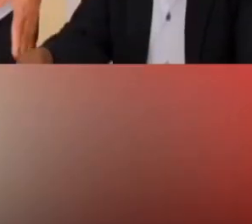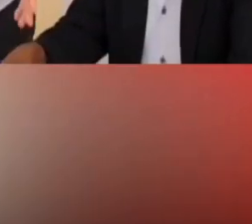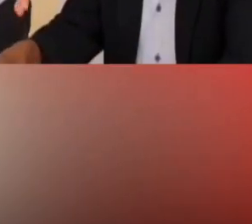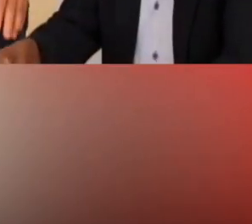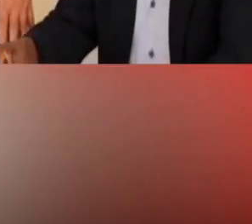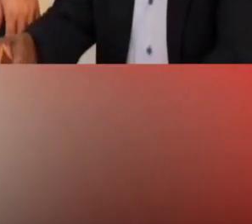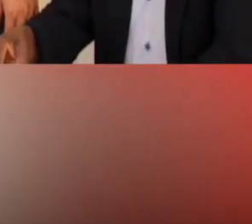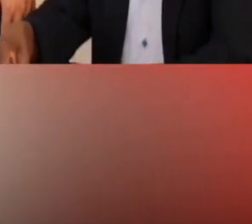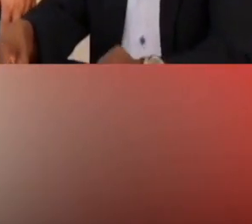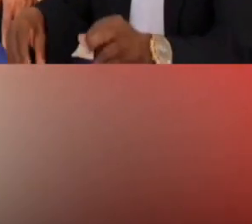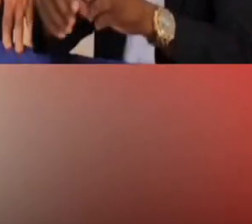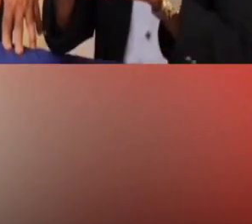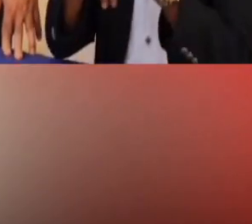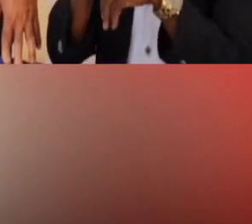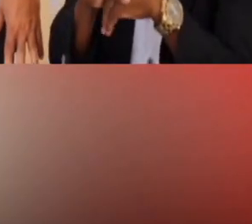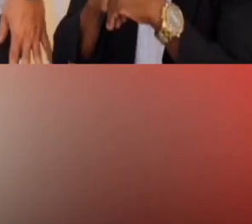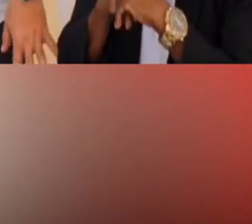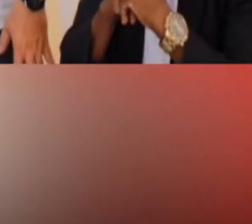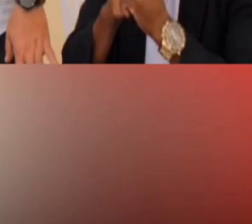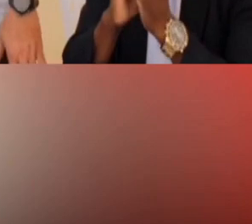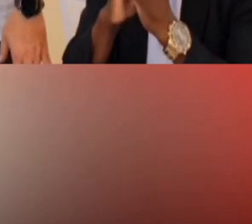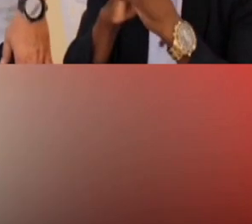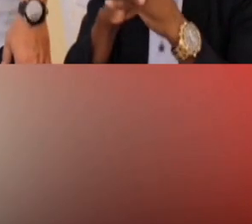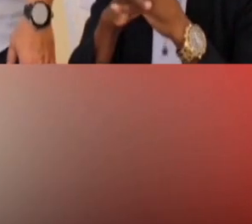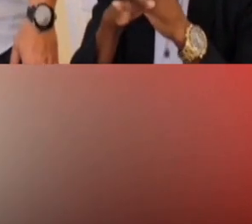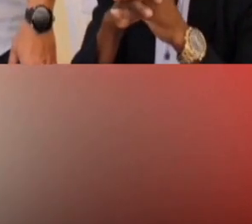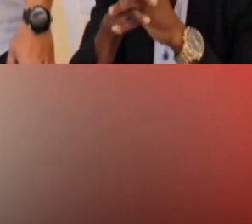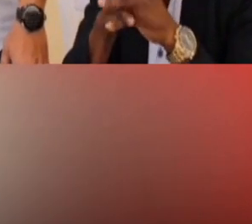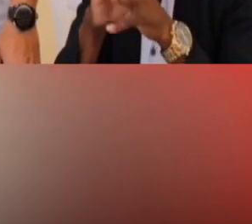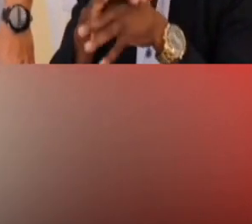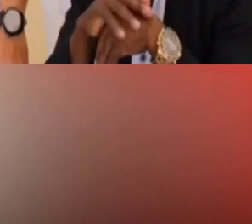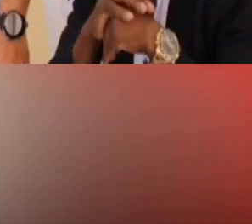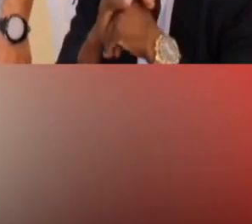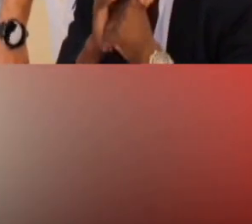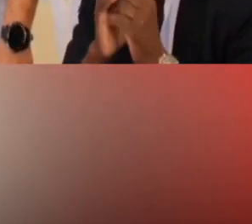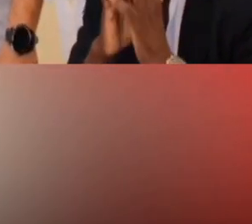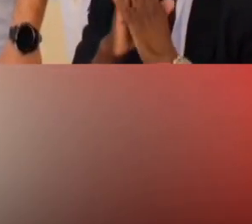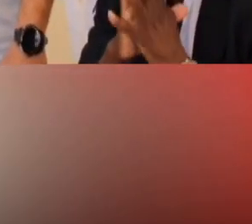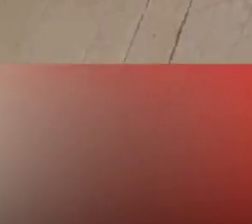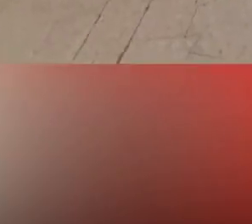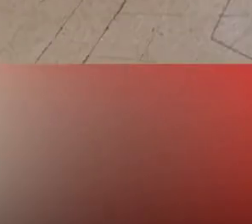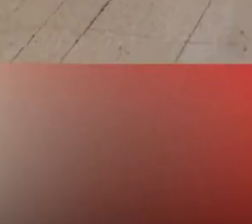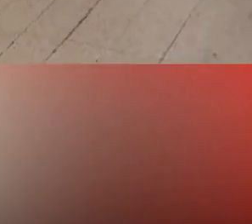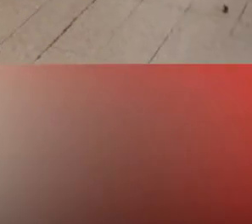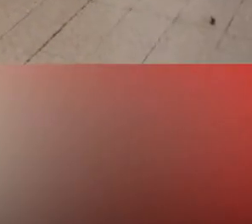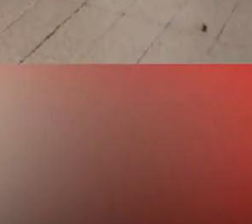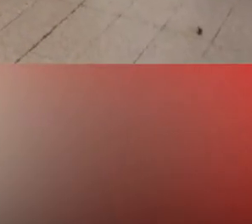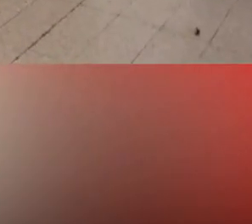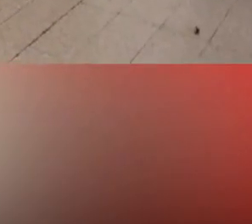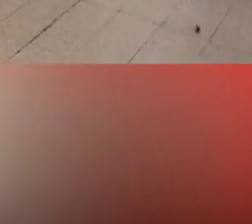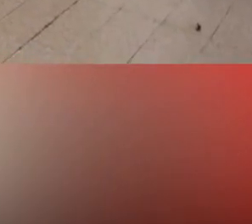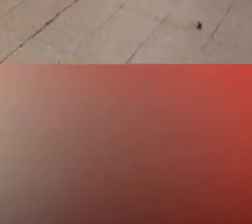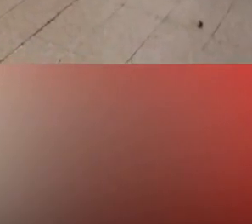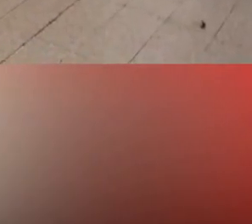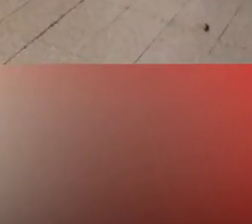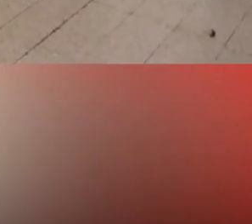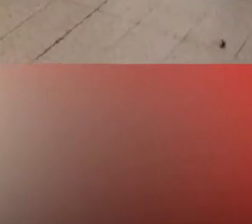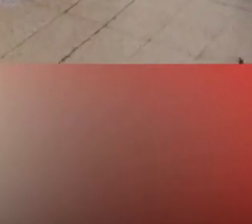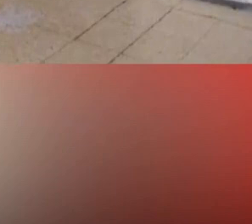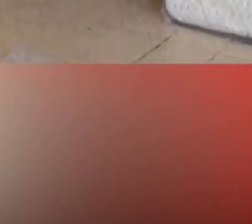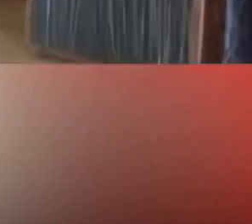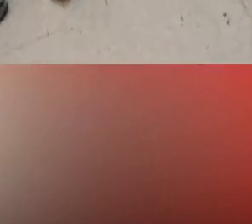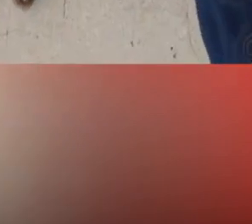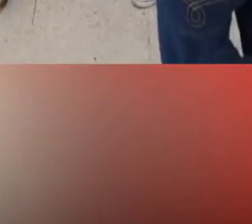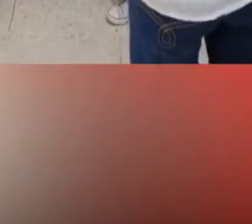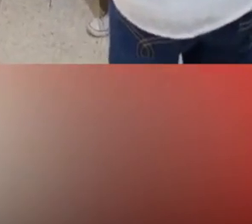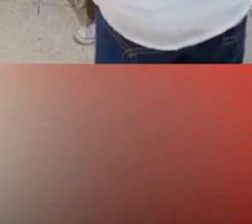directamente porque nosotros donamos eh eh muchos electrodomésticos donamos eh todo ese